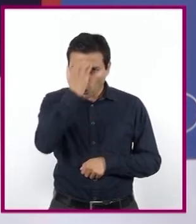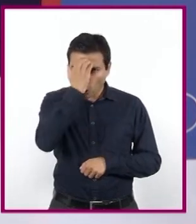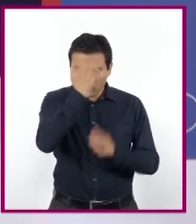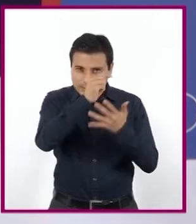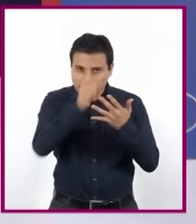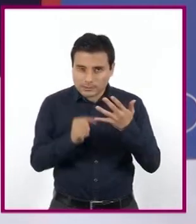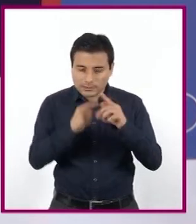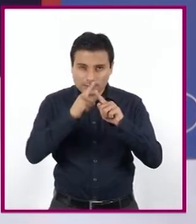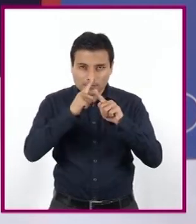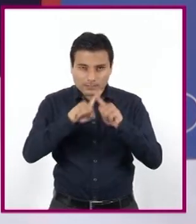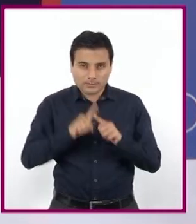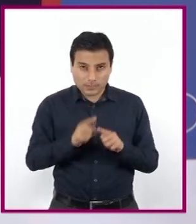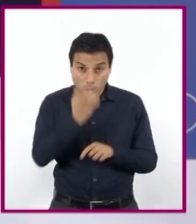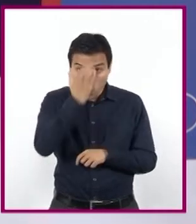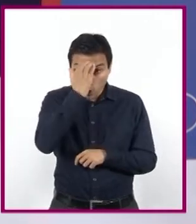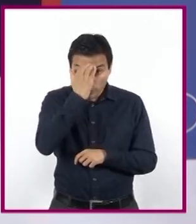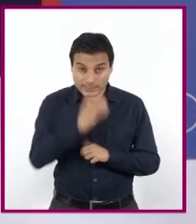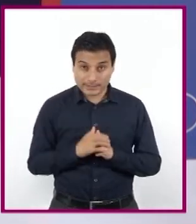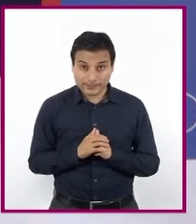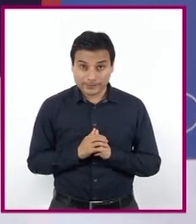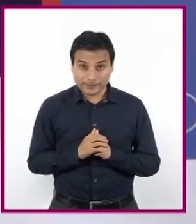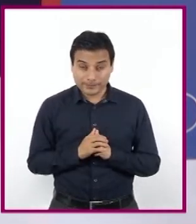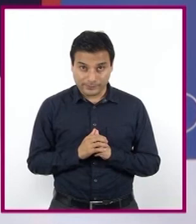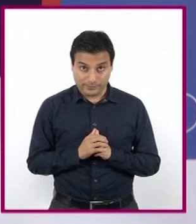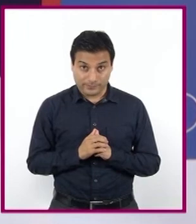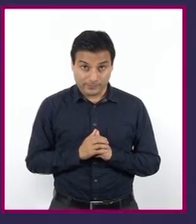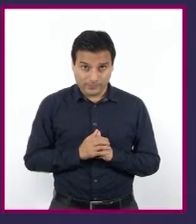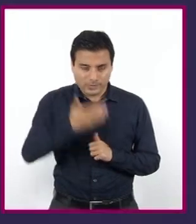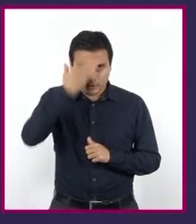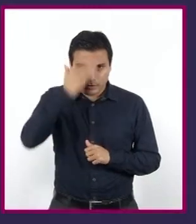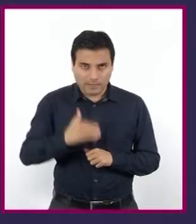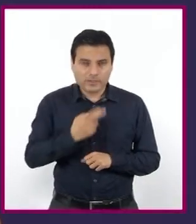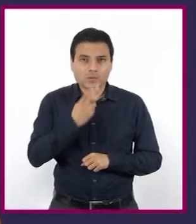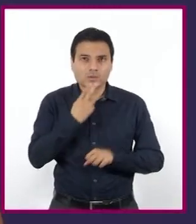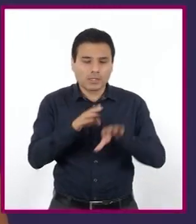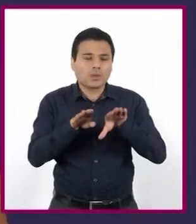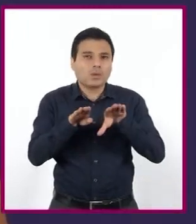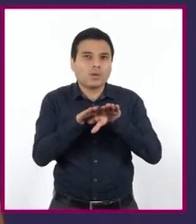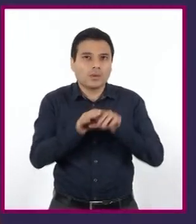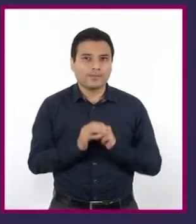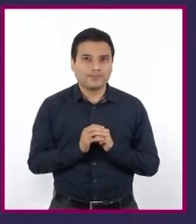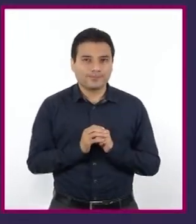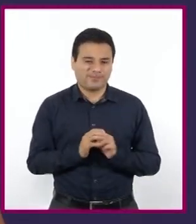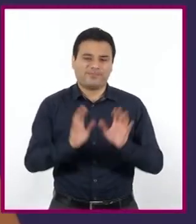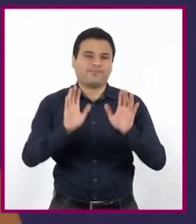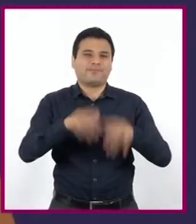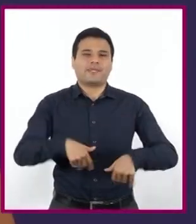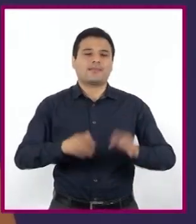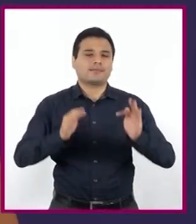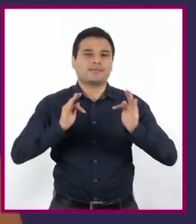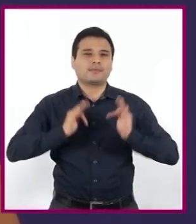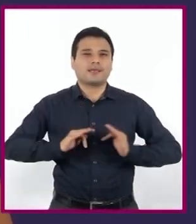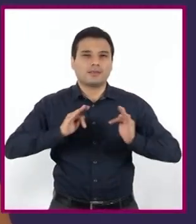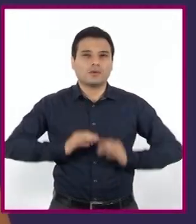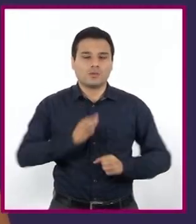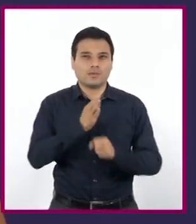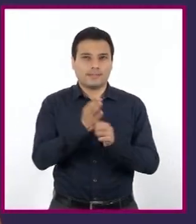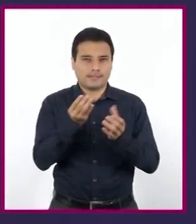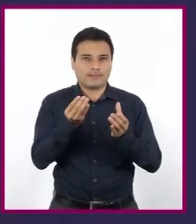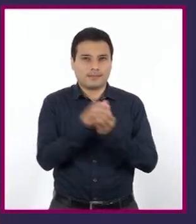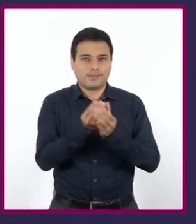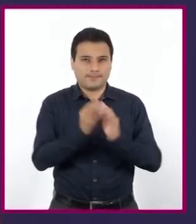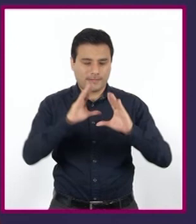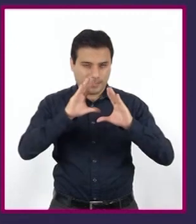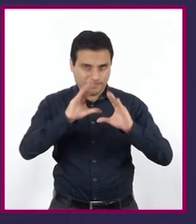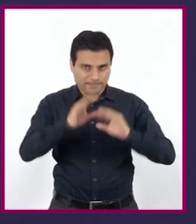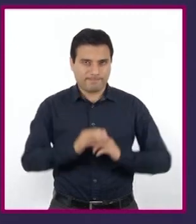pronombres que se fueron señalando? ¿Saben cuál es su uso? No se preocupen, esta sesión está dedicada para que